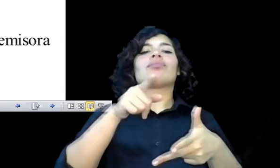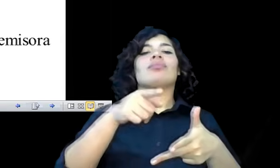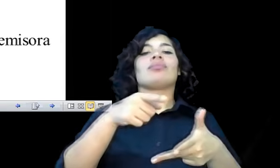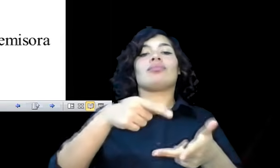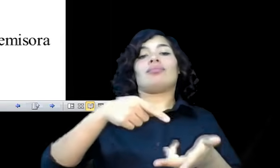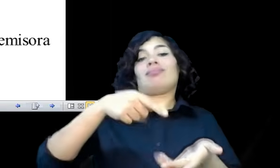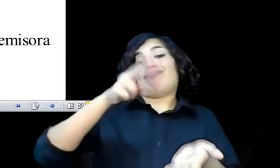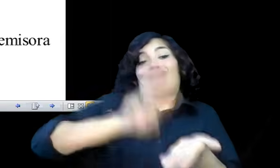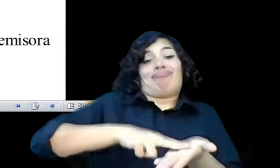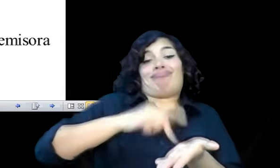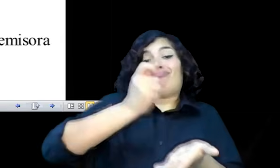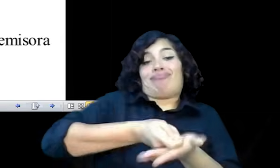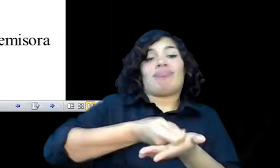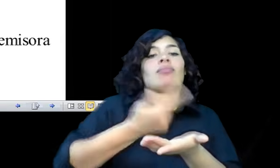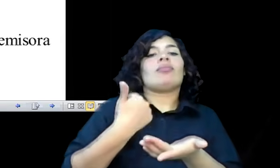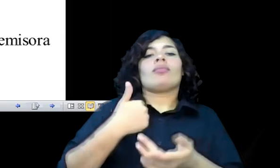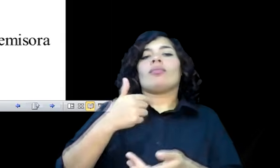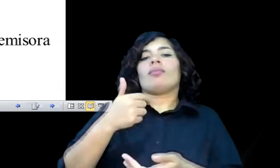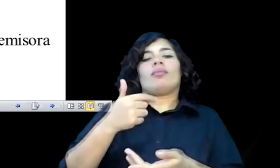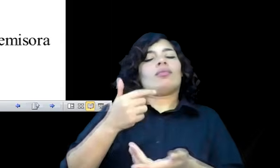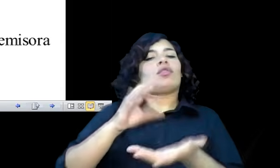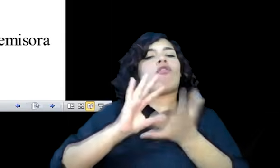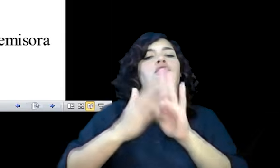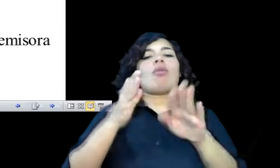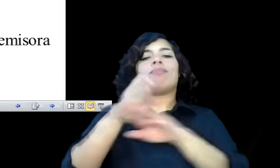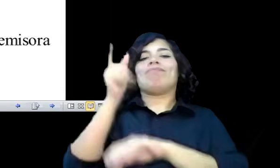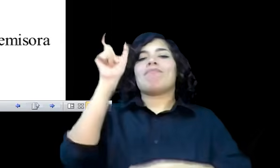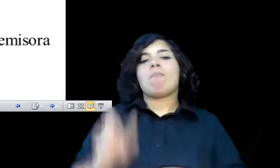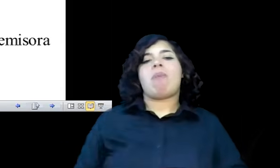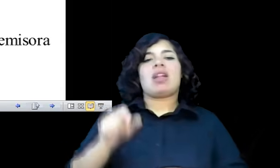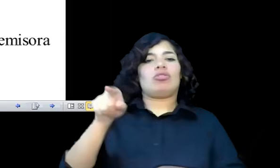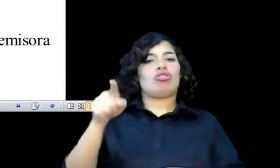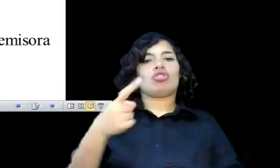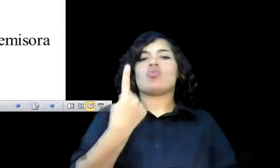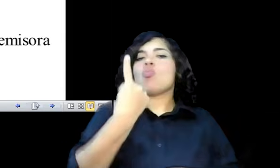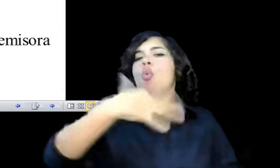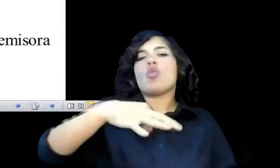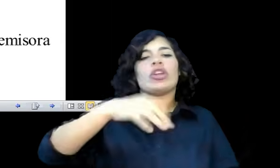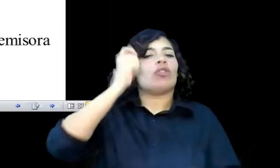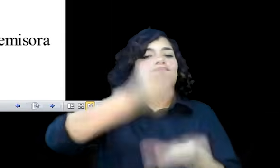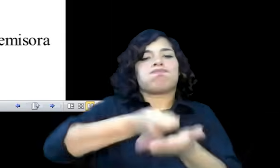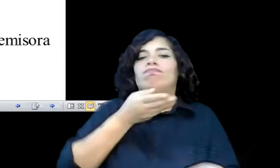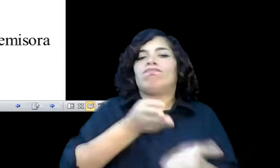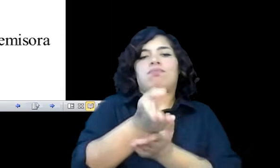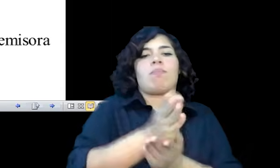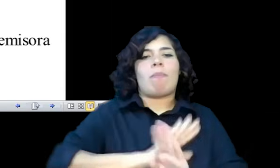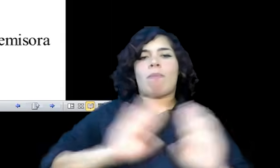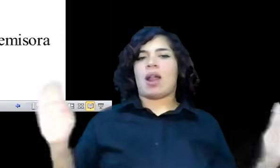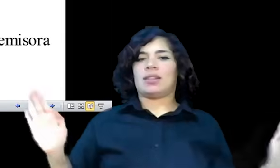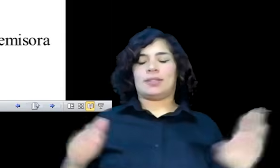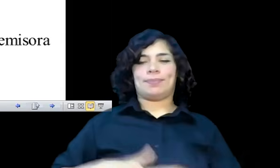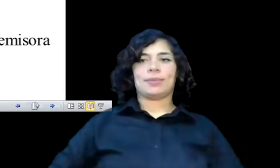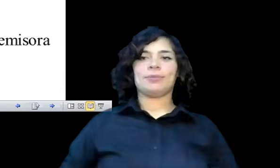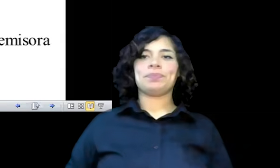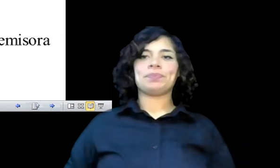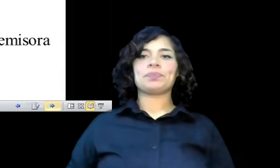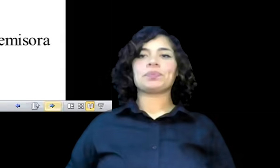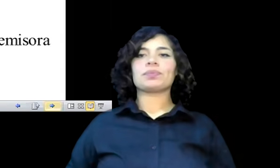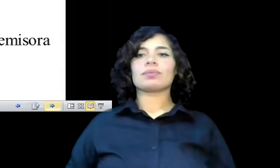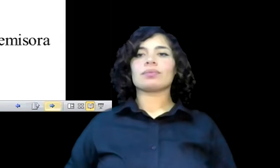tributo será ingresado por la persona jurídica y tendrá el carácter de pago único y definitivo.